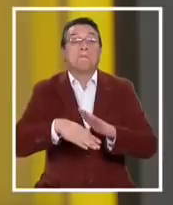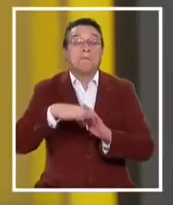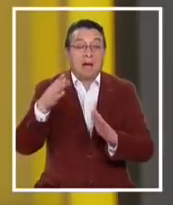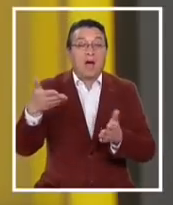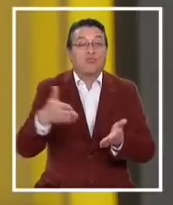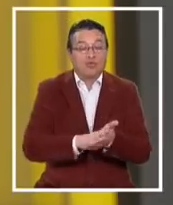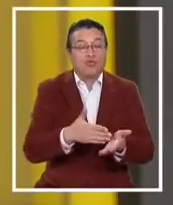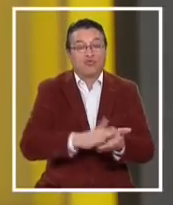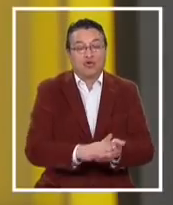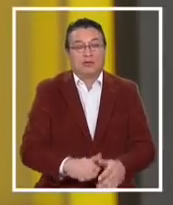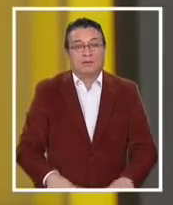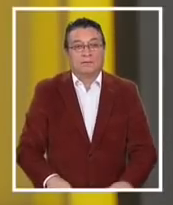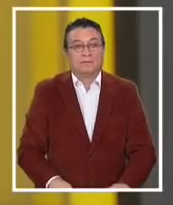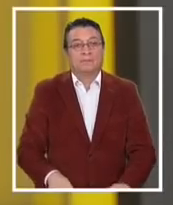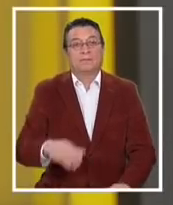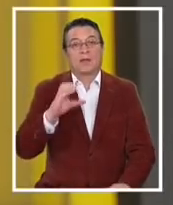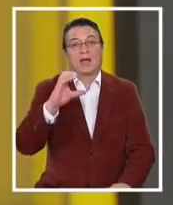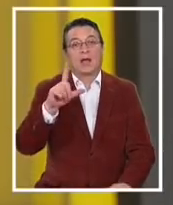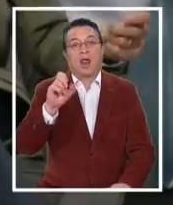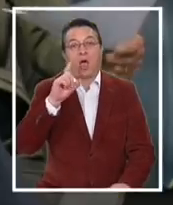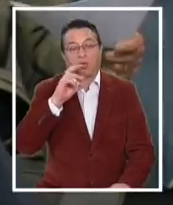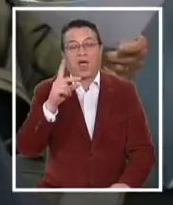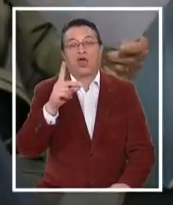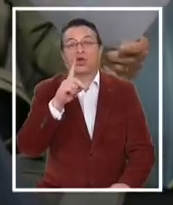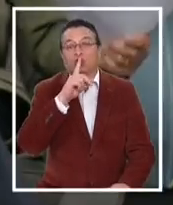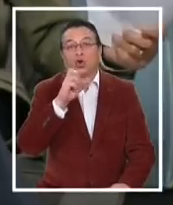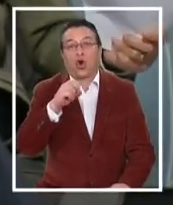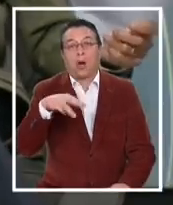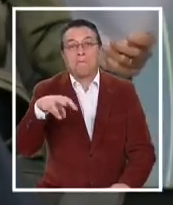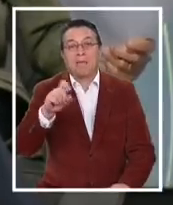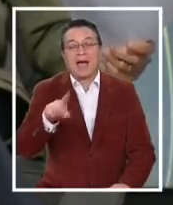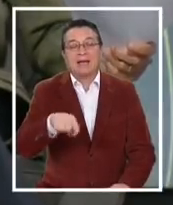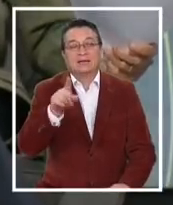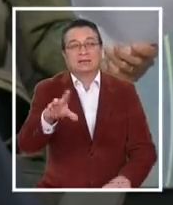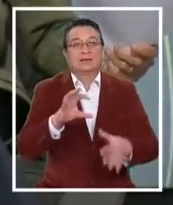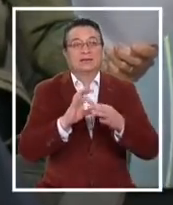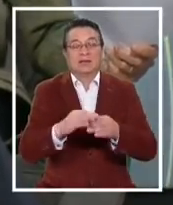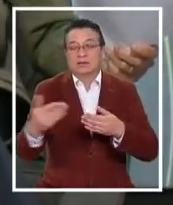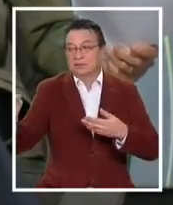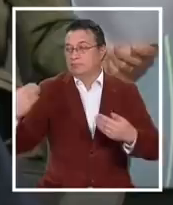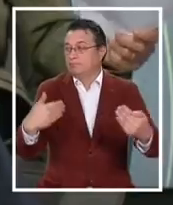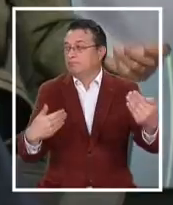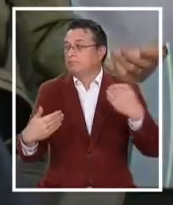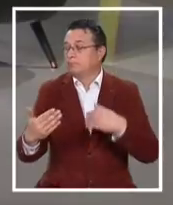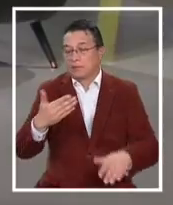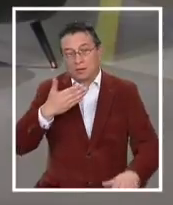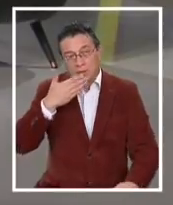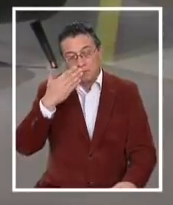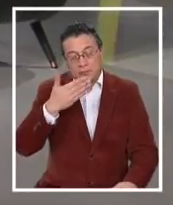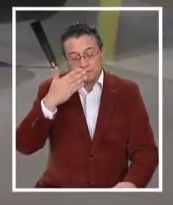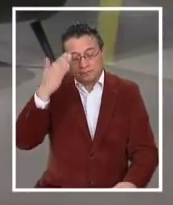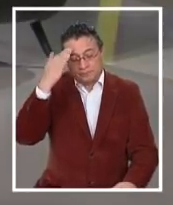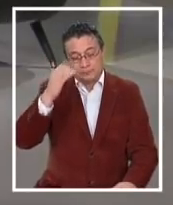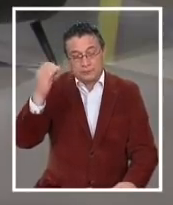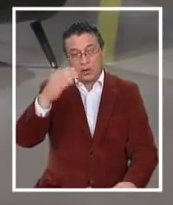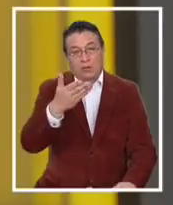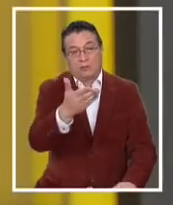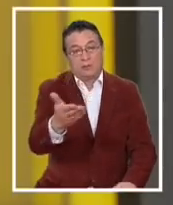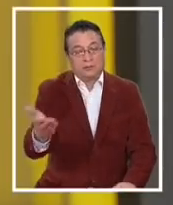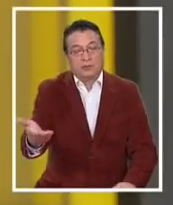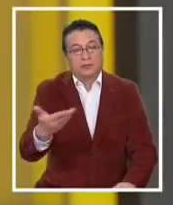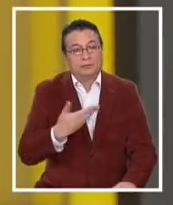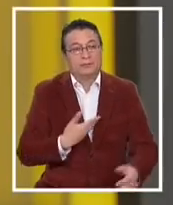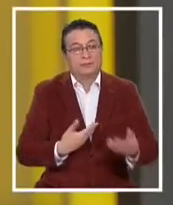muertes. Claudia y Tomás, les queremos agradecer por venir a darnos su testimonio, su parecer, su proyección. Y